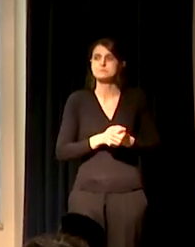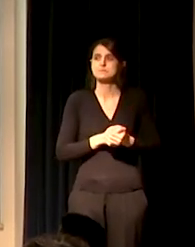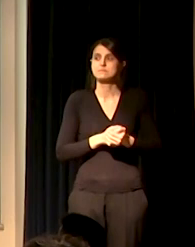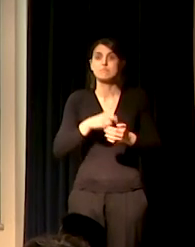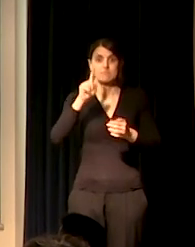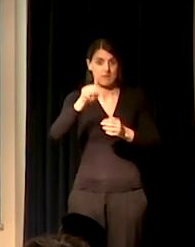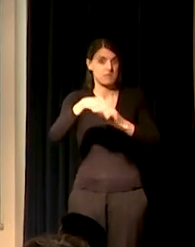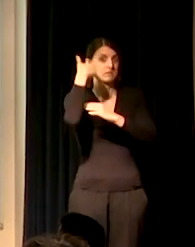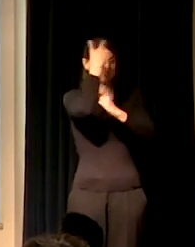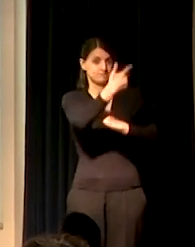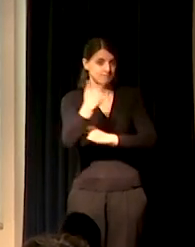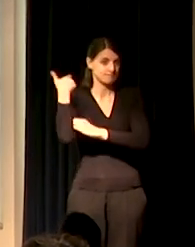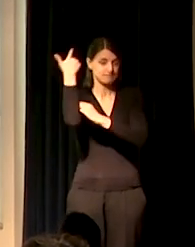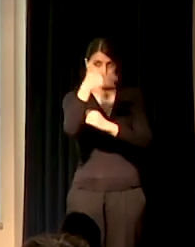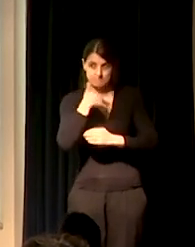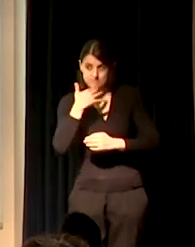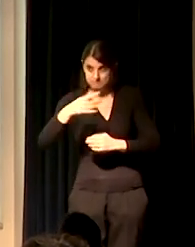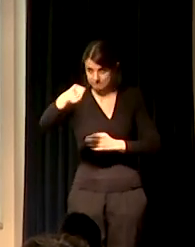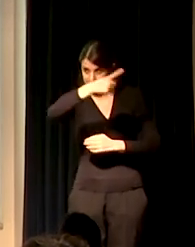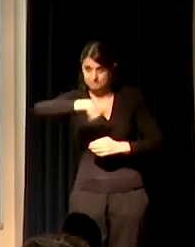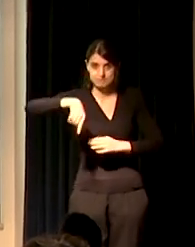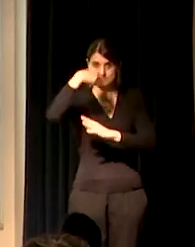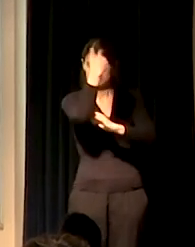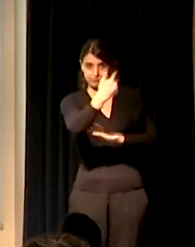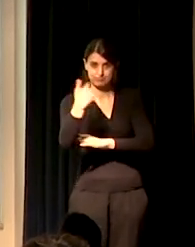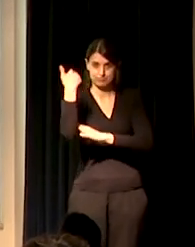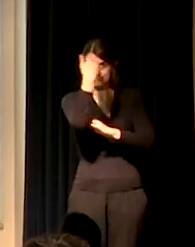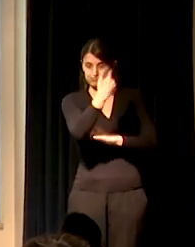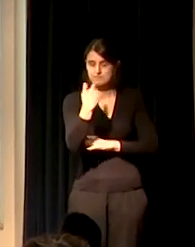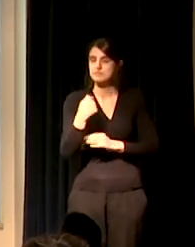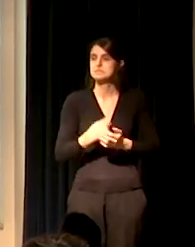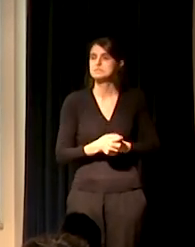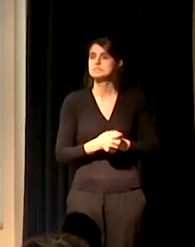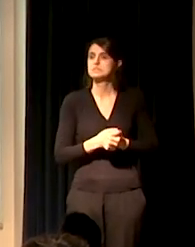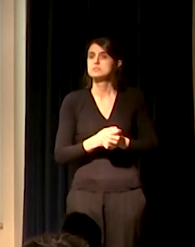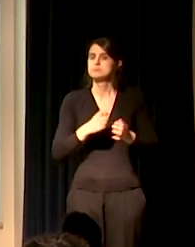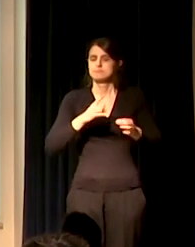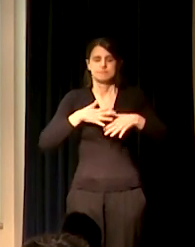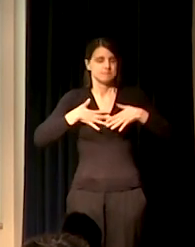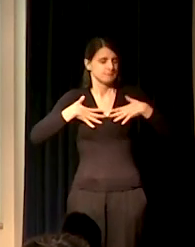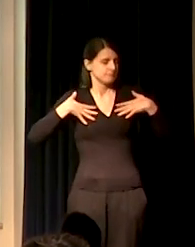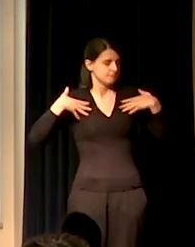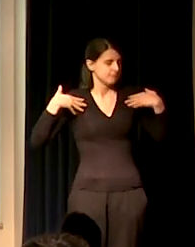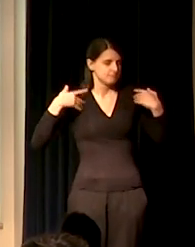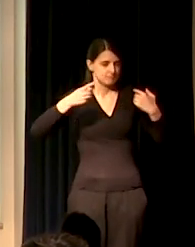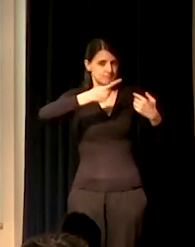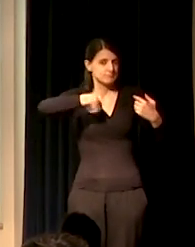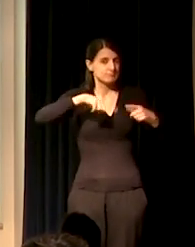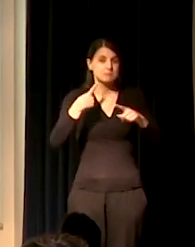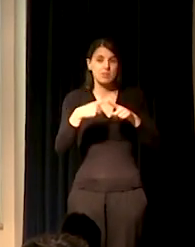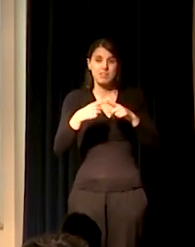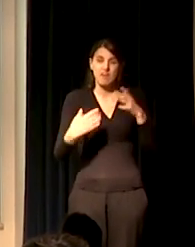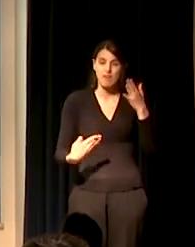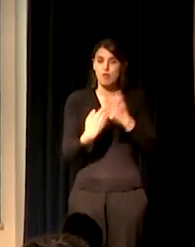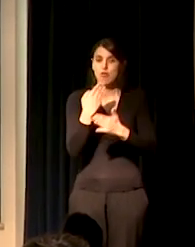Están grabadas, ya lo sabéis todas. Y la verdad es que estamos muy contentas, porque hacer unas jornadas